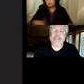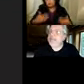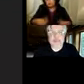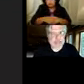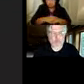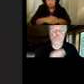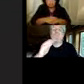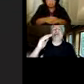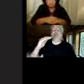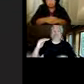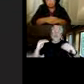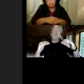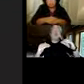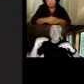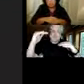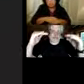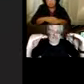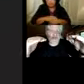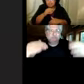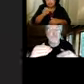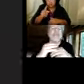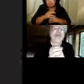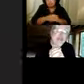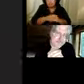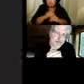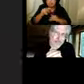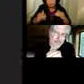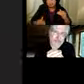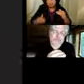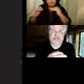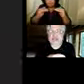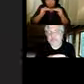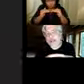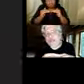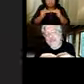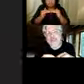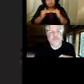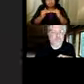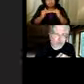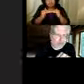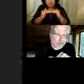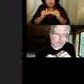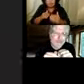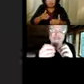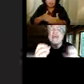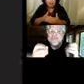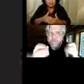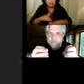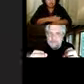es algo enorme. Y no, no puede ser así. Eso es algo que tenemos que abordar. Tenemos,